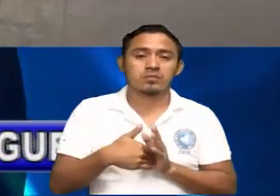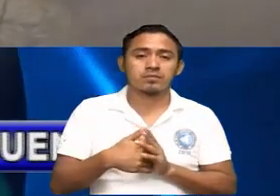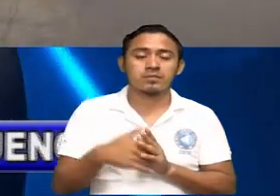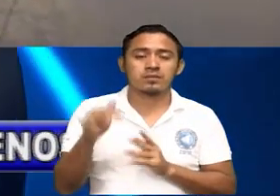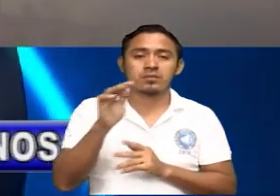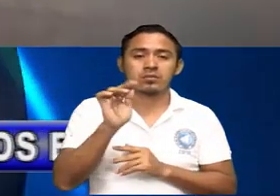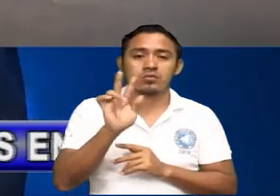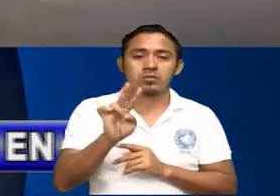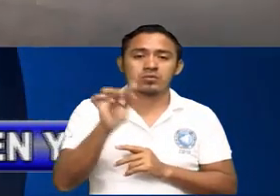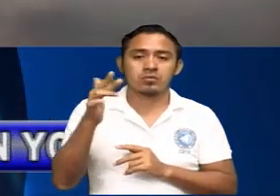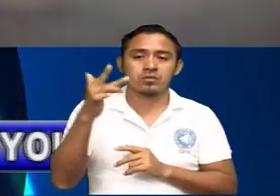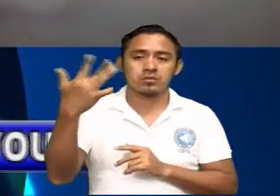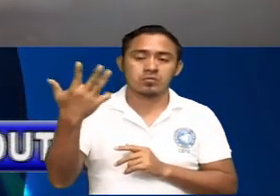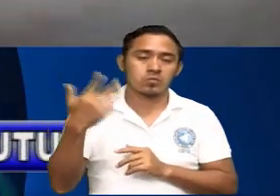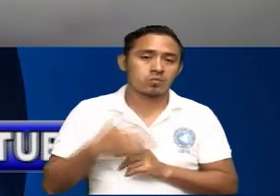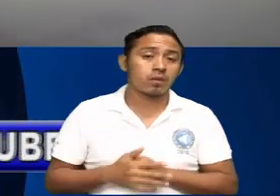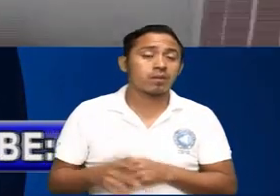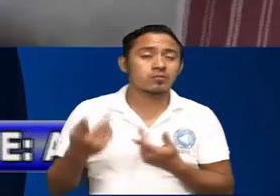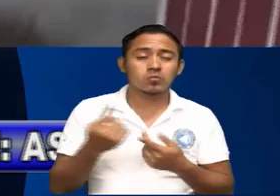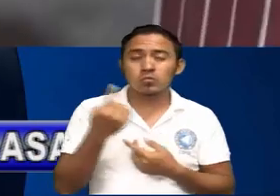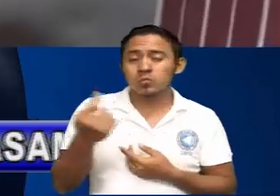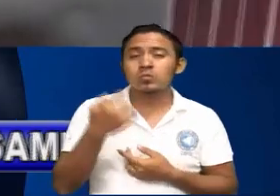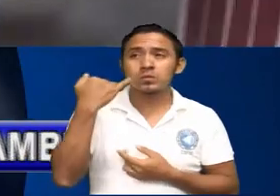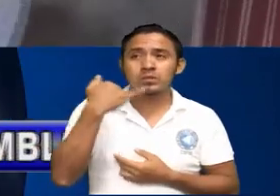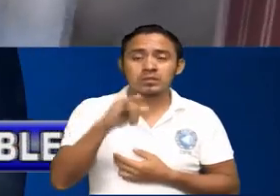55.289, pero solo se confirmaron